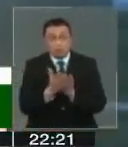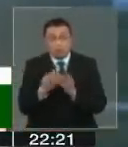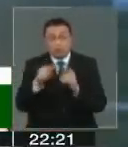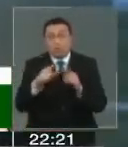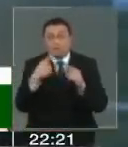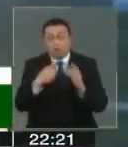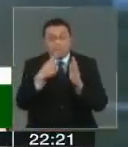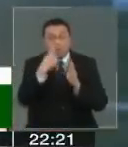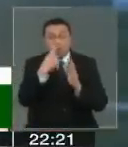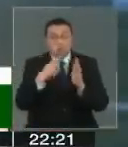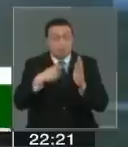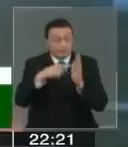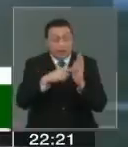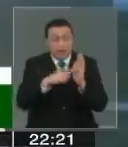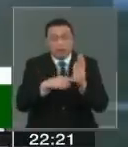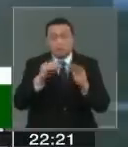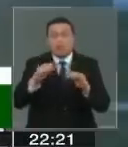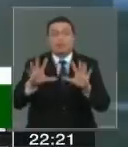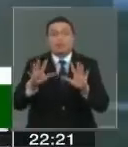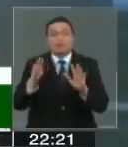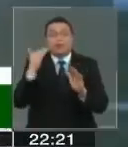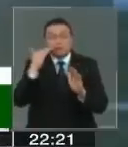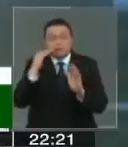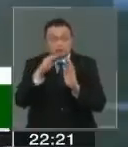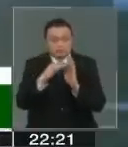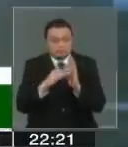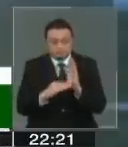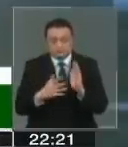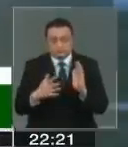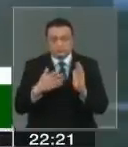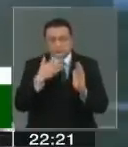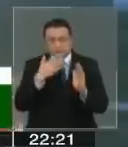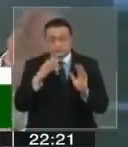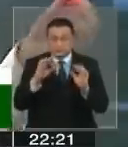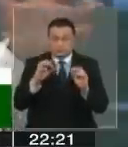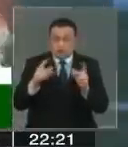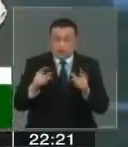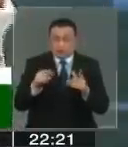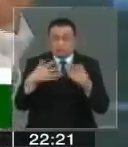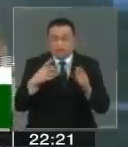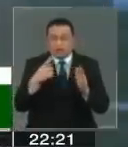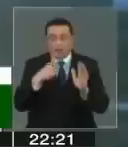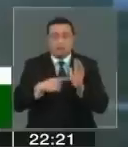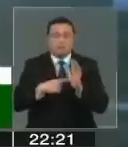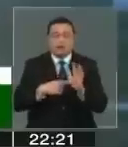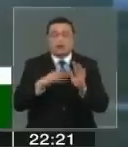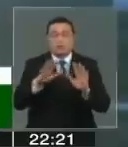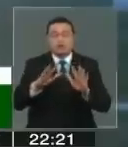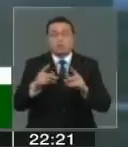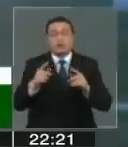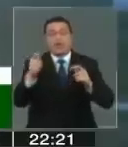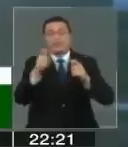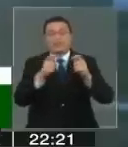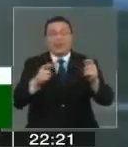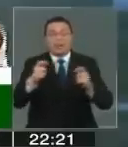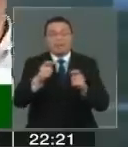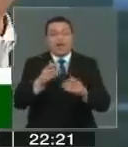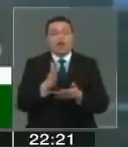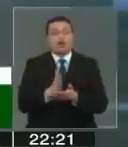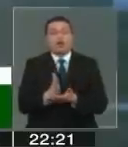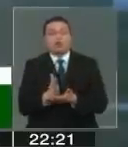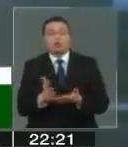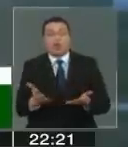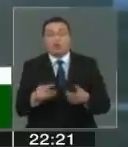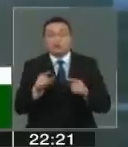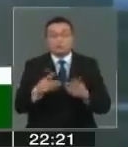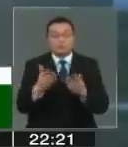uno ve las muestras, son un estudio de 10 niños. Entonces tú dices, ok, ya, está demostrado, por ejemplo, la terapia conductual, pero te dice